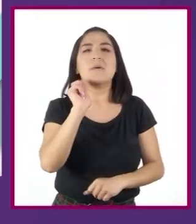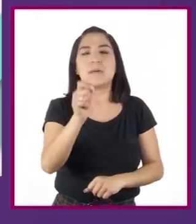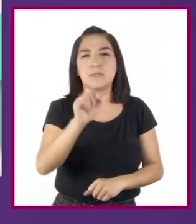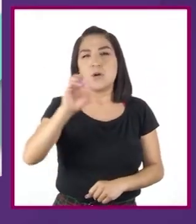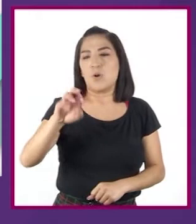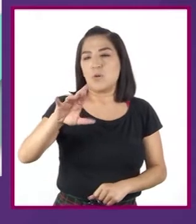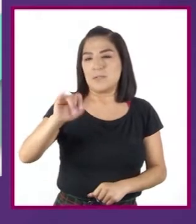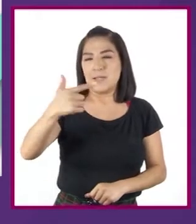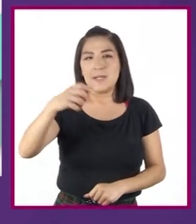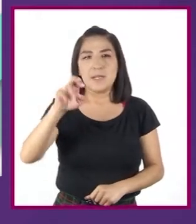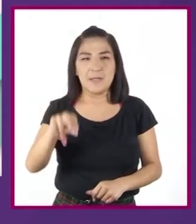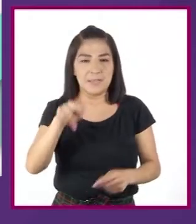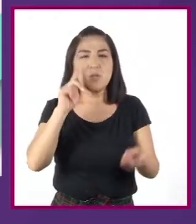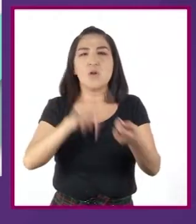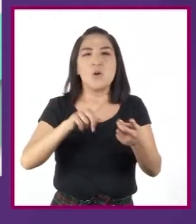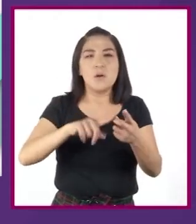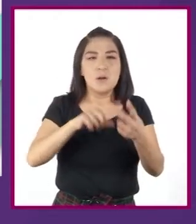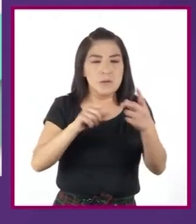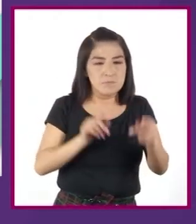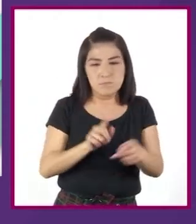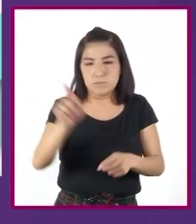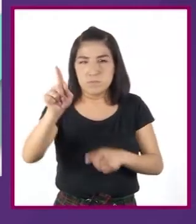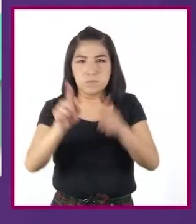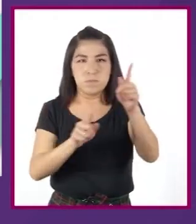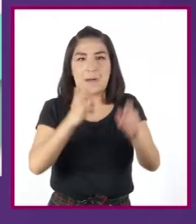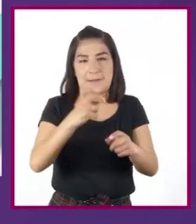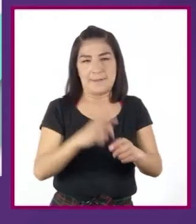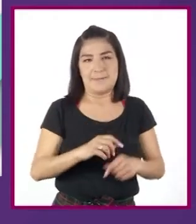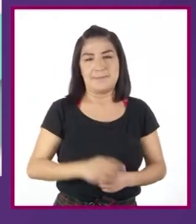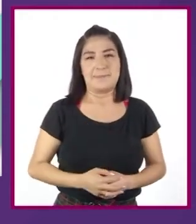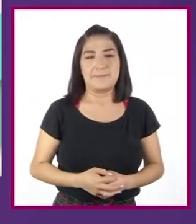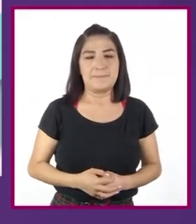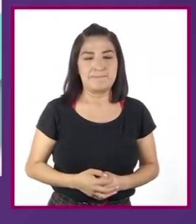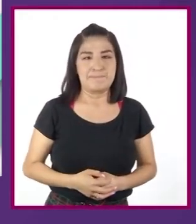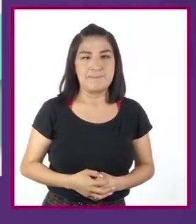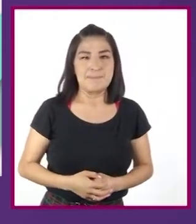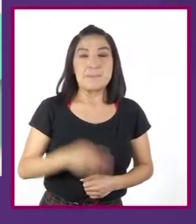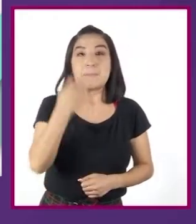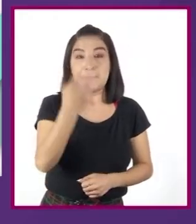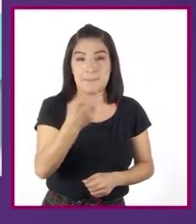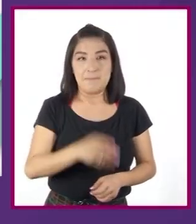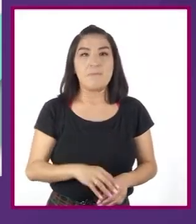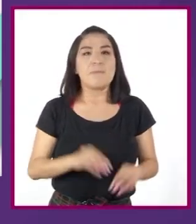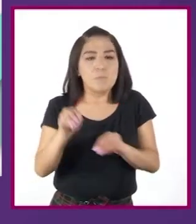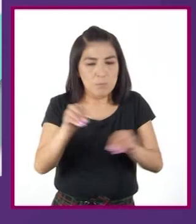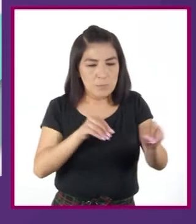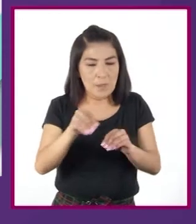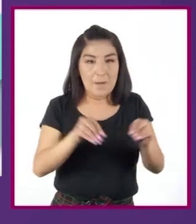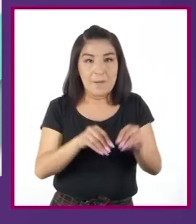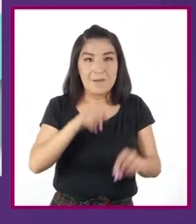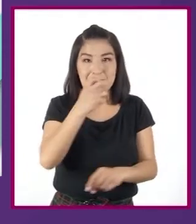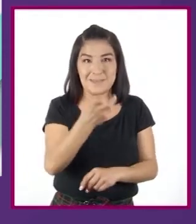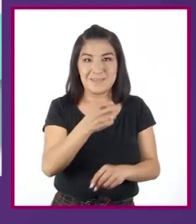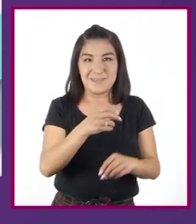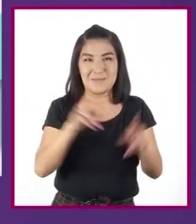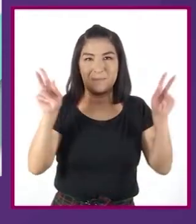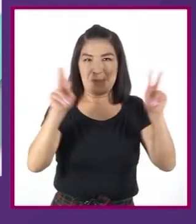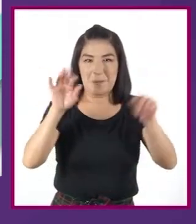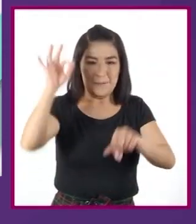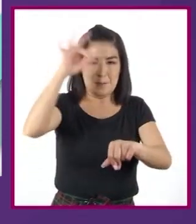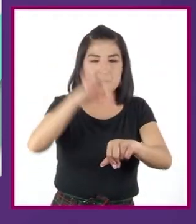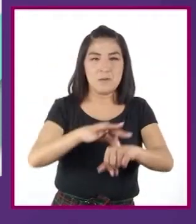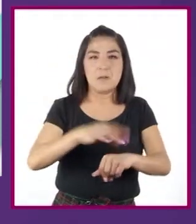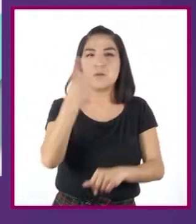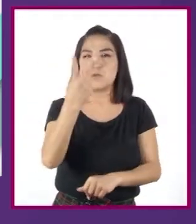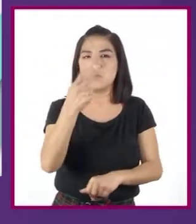ubicar cualquier punto respecto a estos ejes. Así, la ubicación de la mosca está expresada por